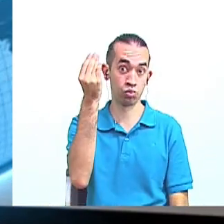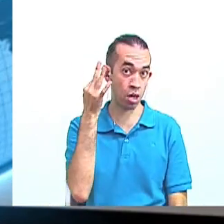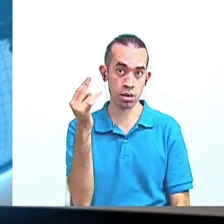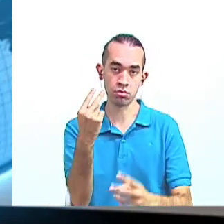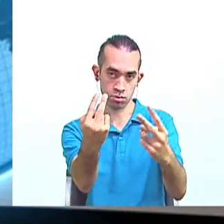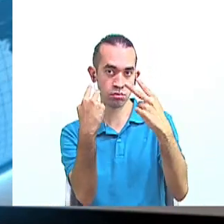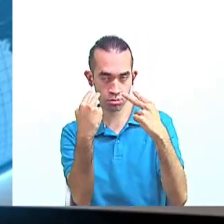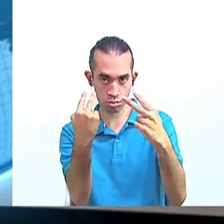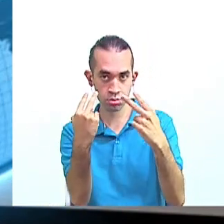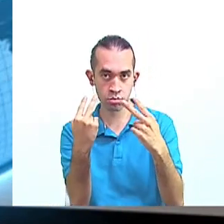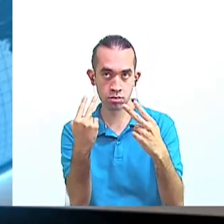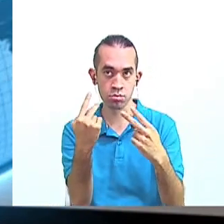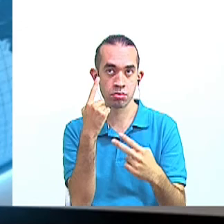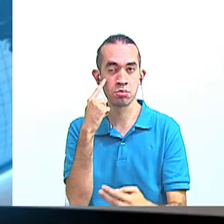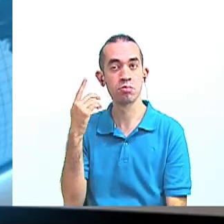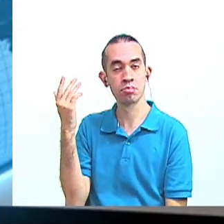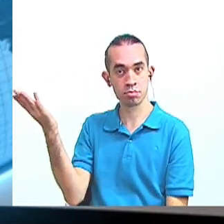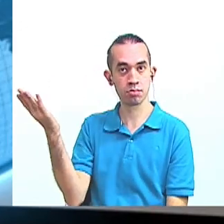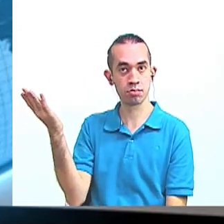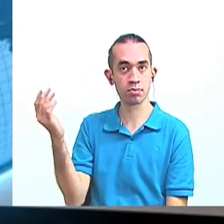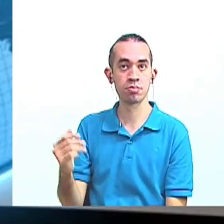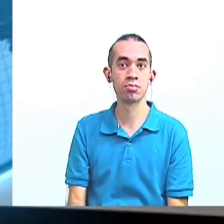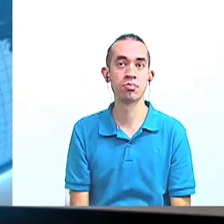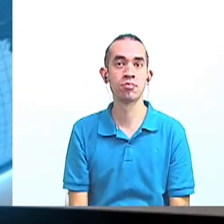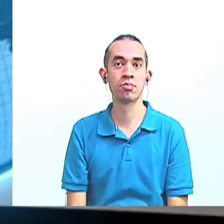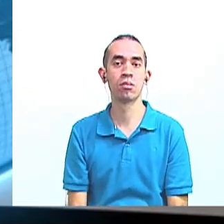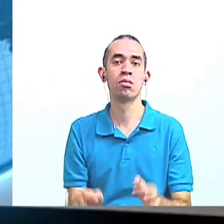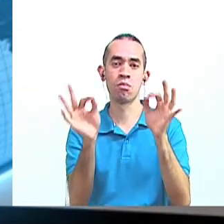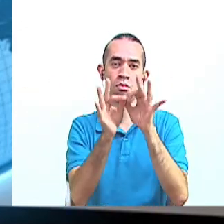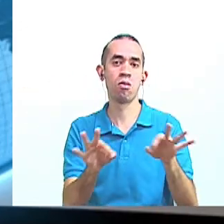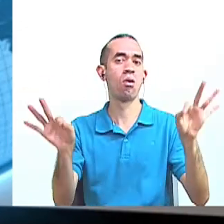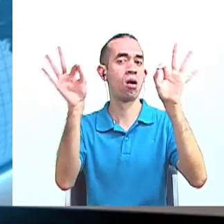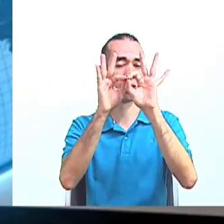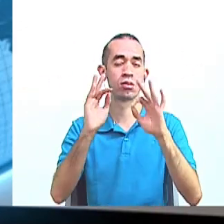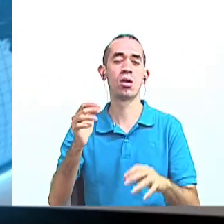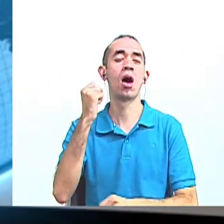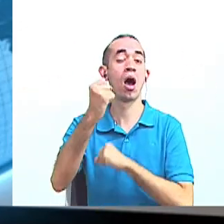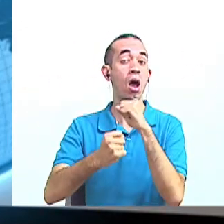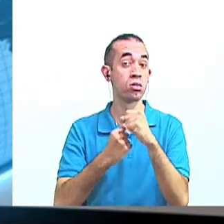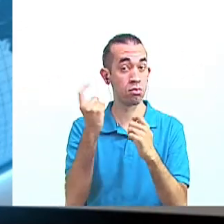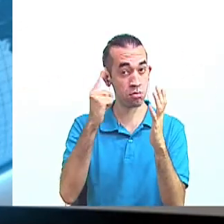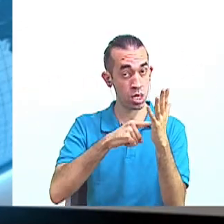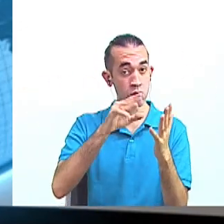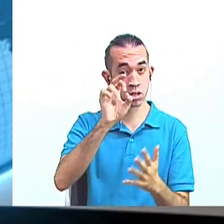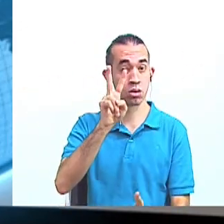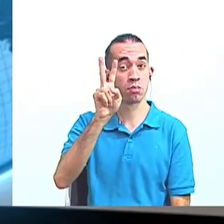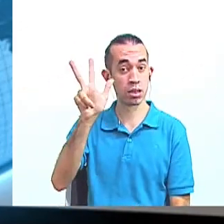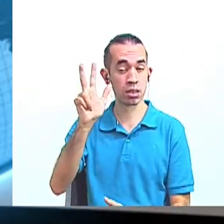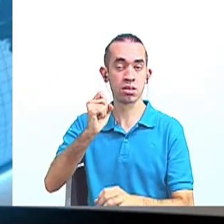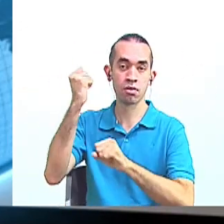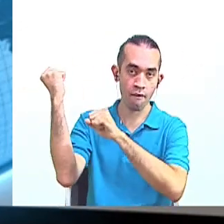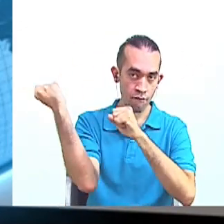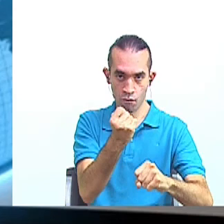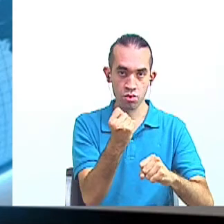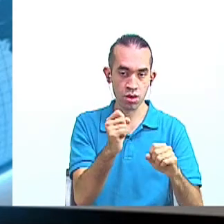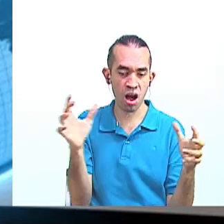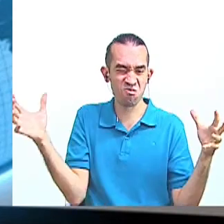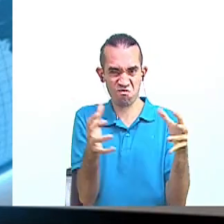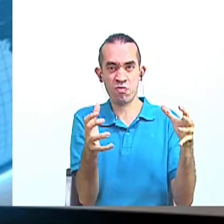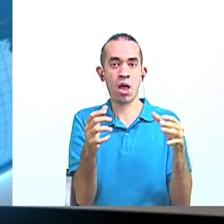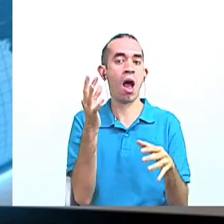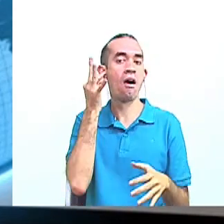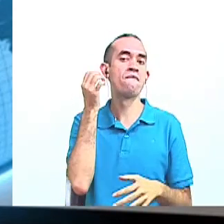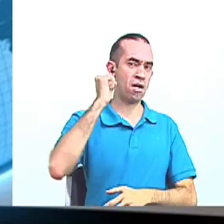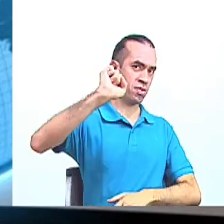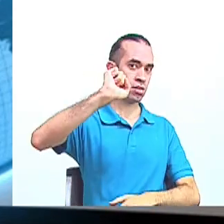casa, vamos a ver esto, muy importante. En 1923 se funda la Liga Feminista.